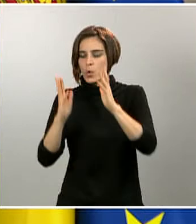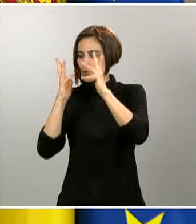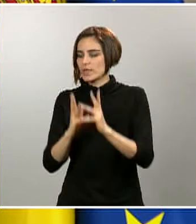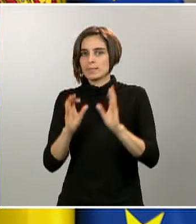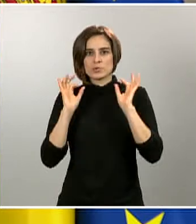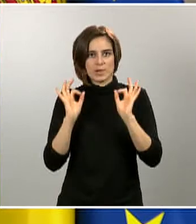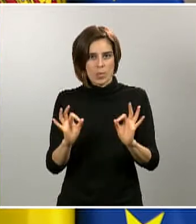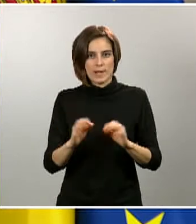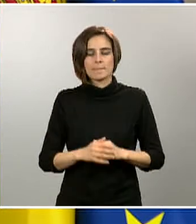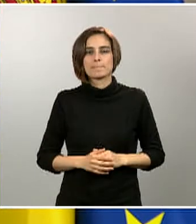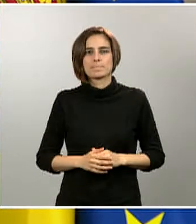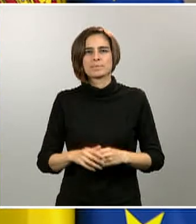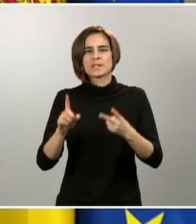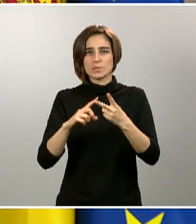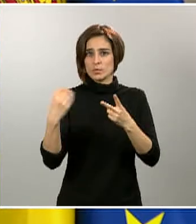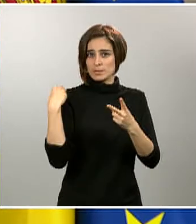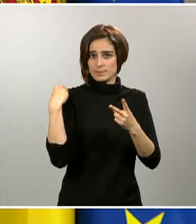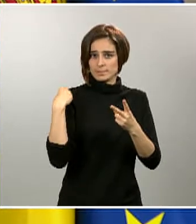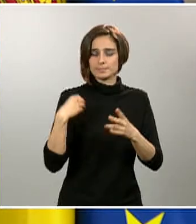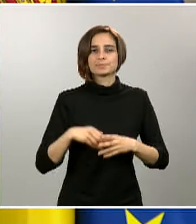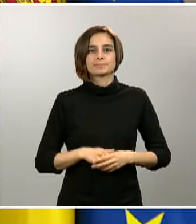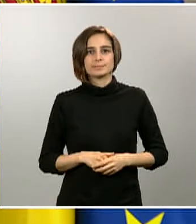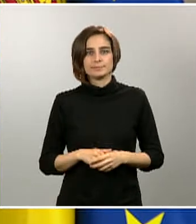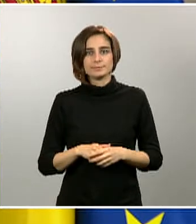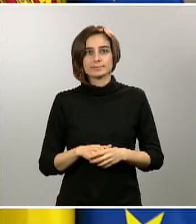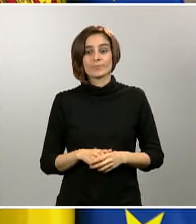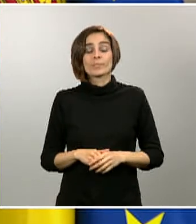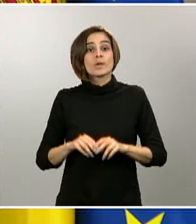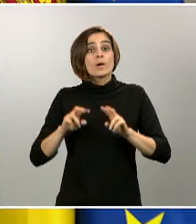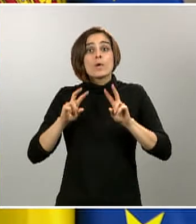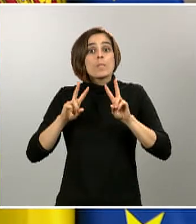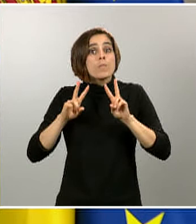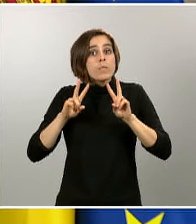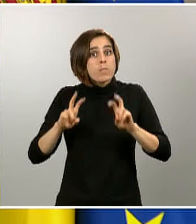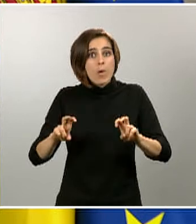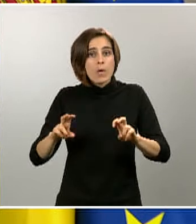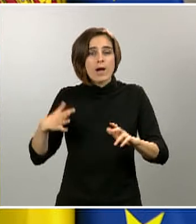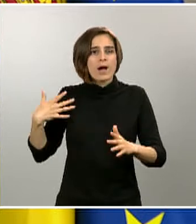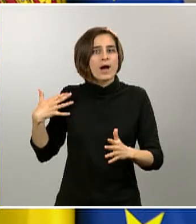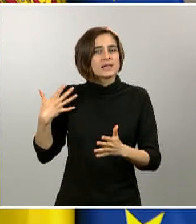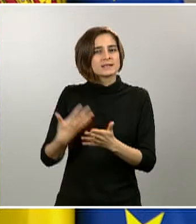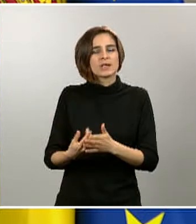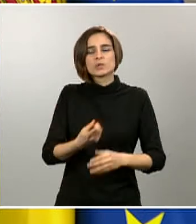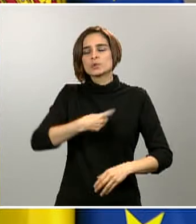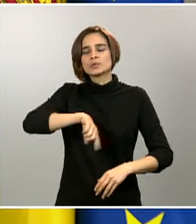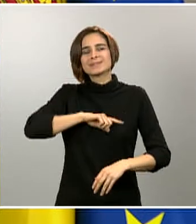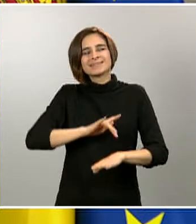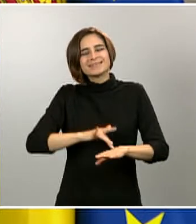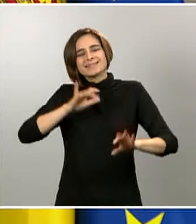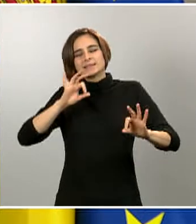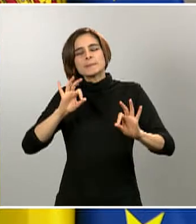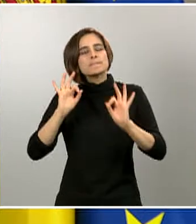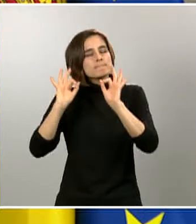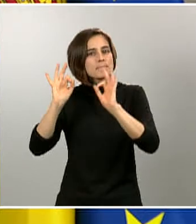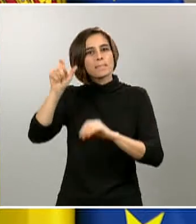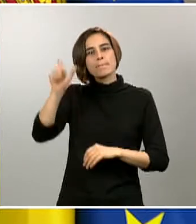cuestión que usted me formula. Nosotros desde el principio hemos tenido mucha sensibilidad, en especial el presidente del Gobierno, por un colectivo